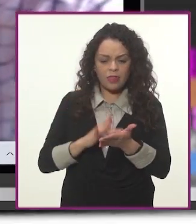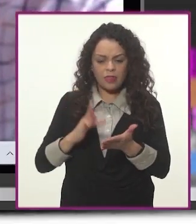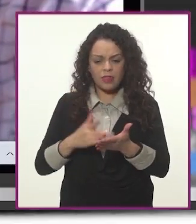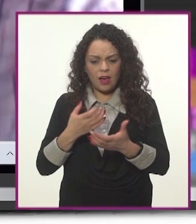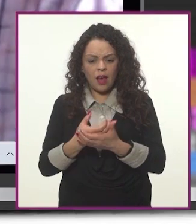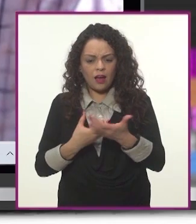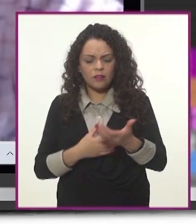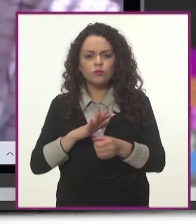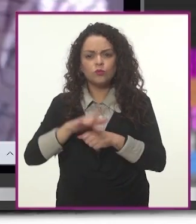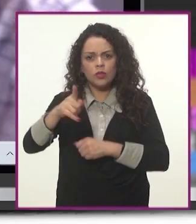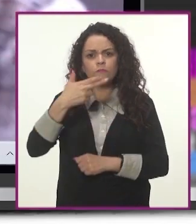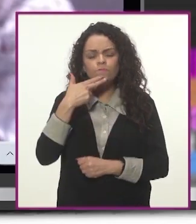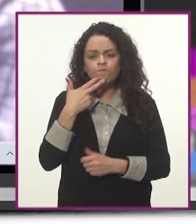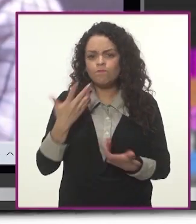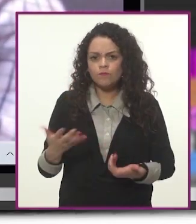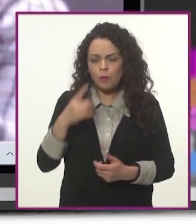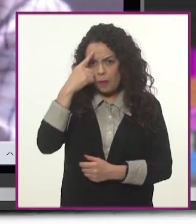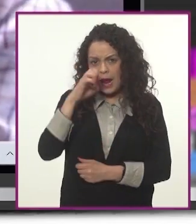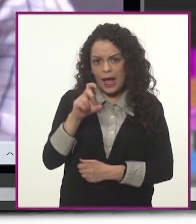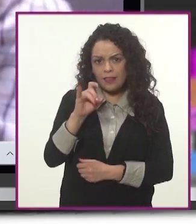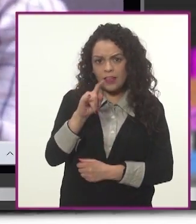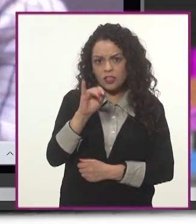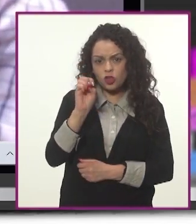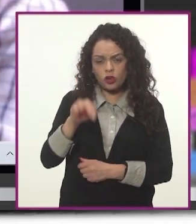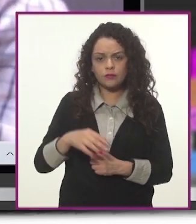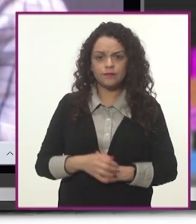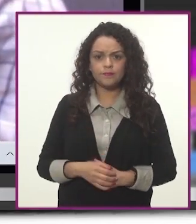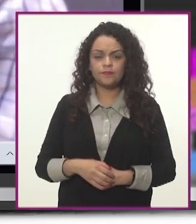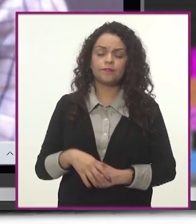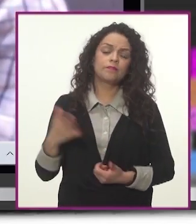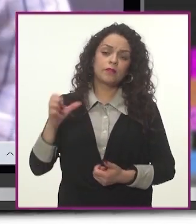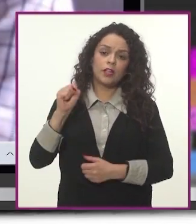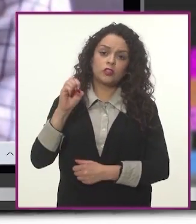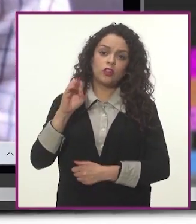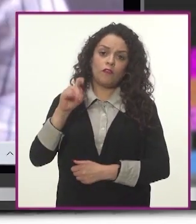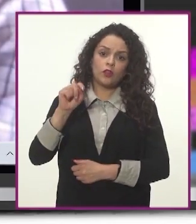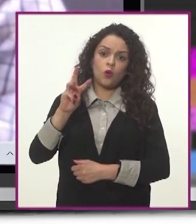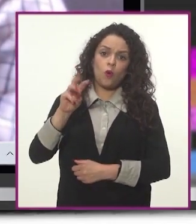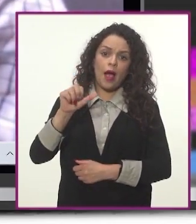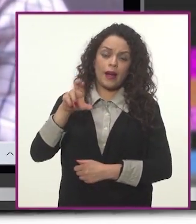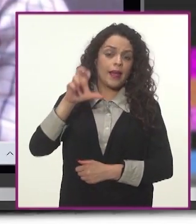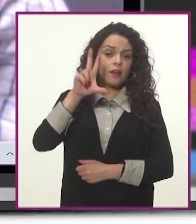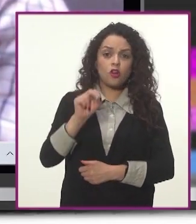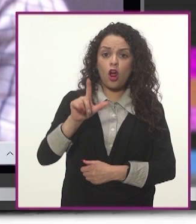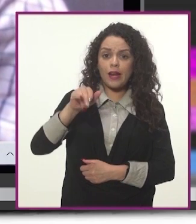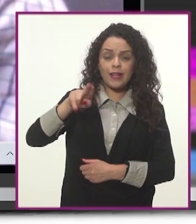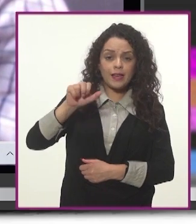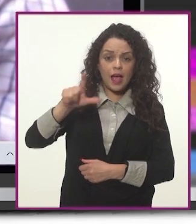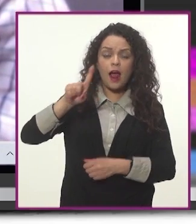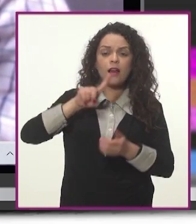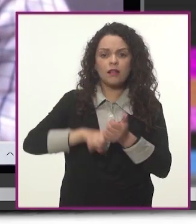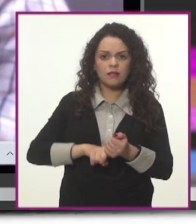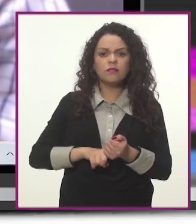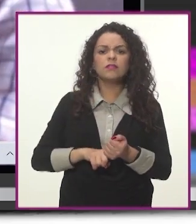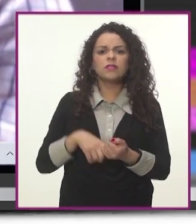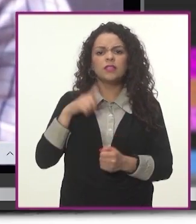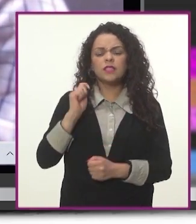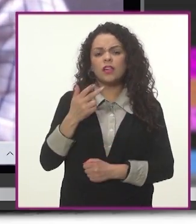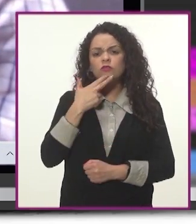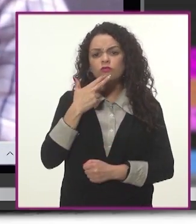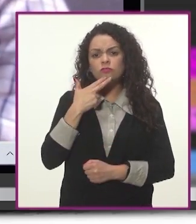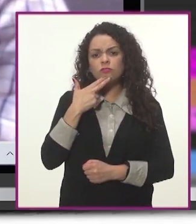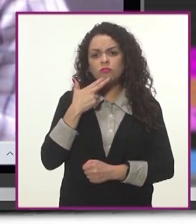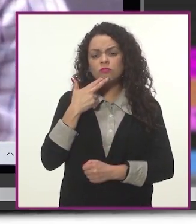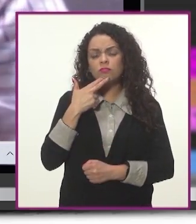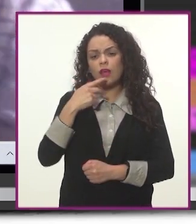realidad los softwares de edición no lineales están basados en una herramienta de edición en film, en